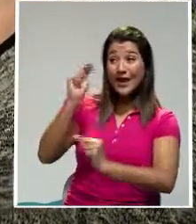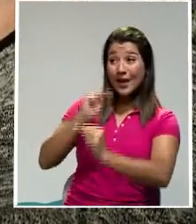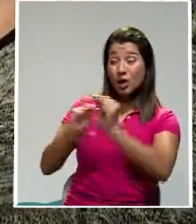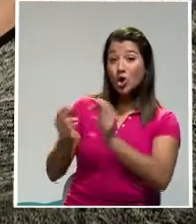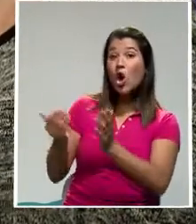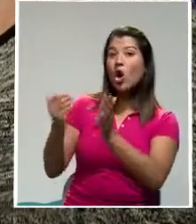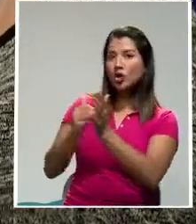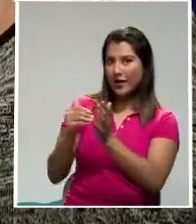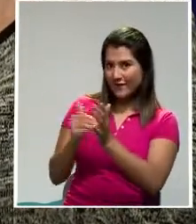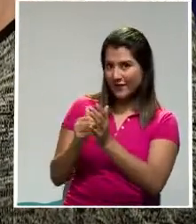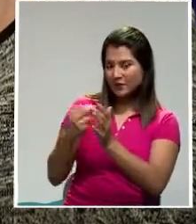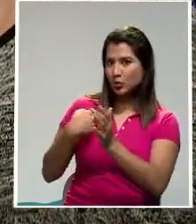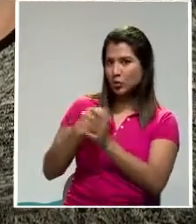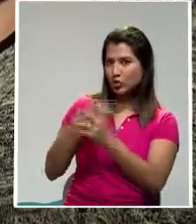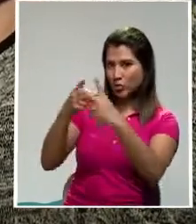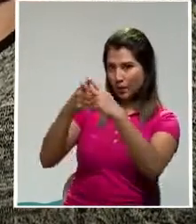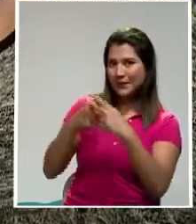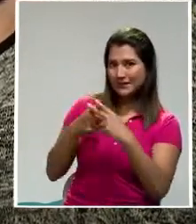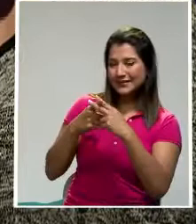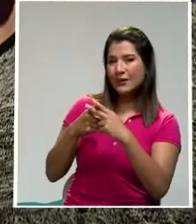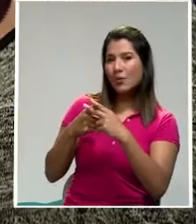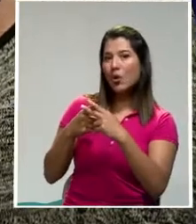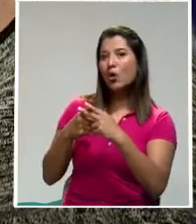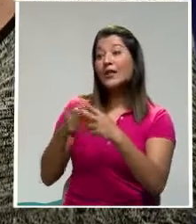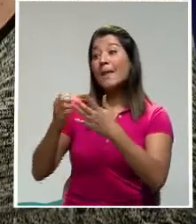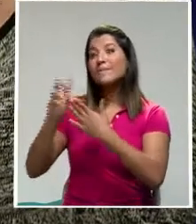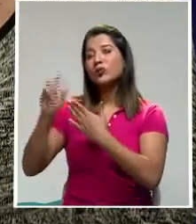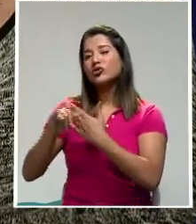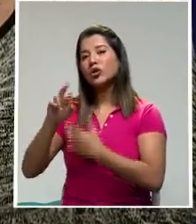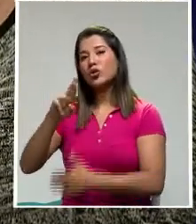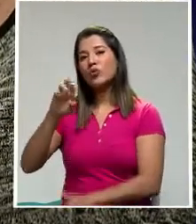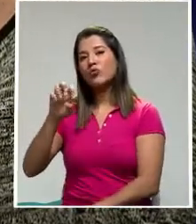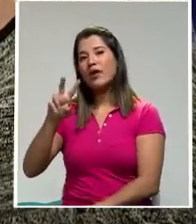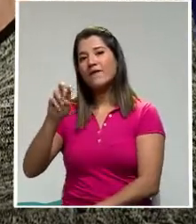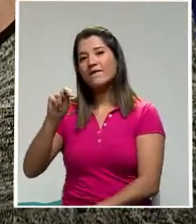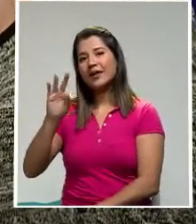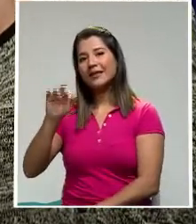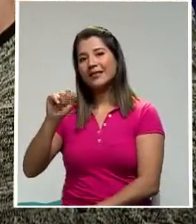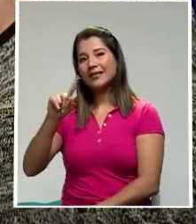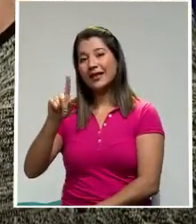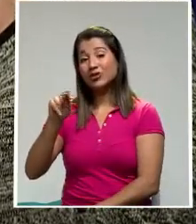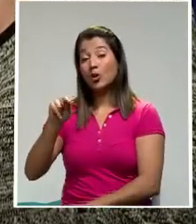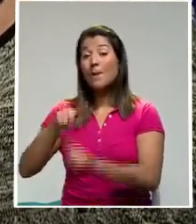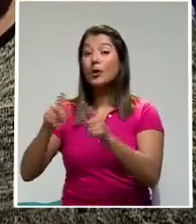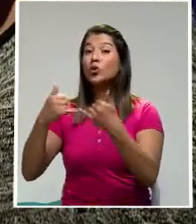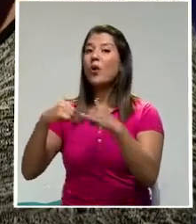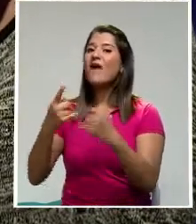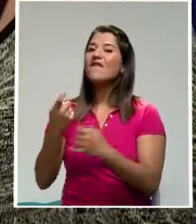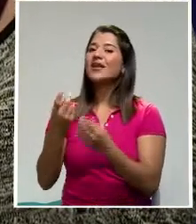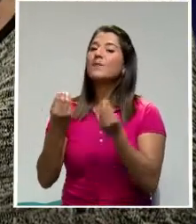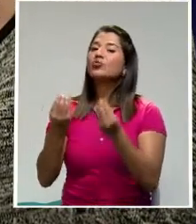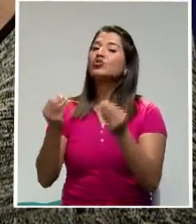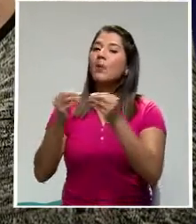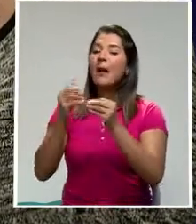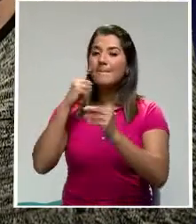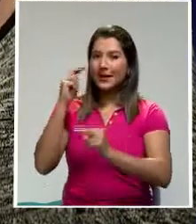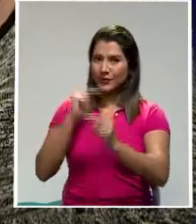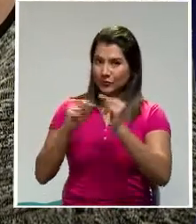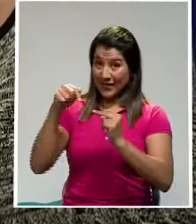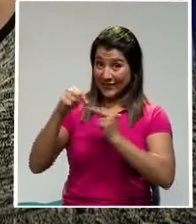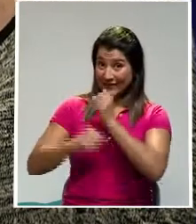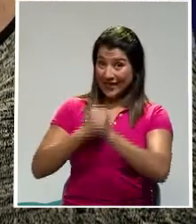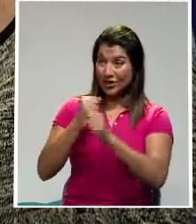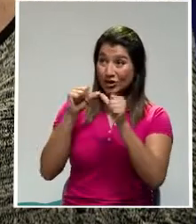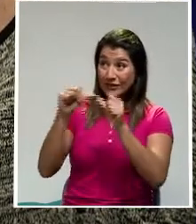una buena parte de Reventazón. Sí, pero todavía nos queda bastante por negociar. Y este año vamos a continuar en